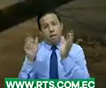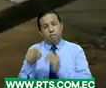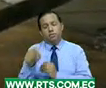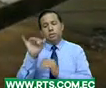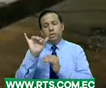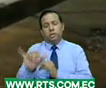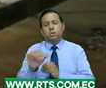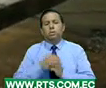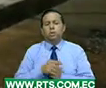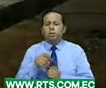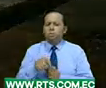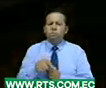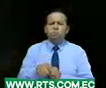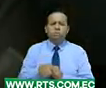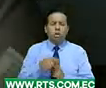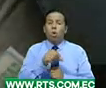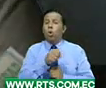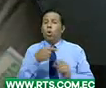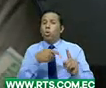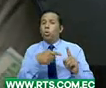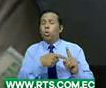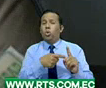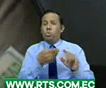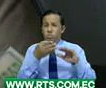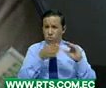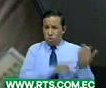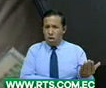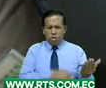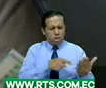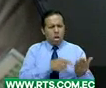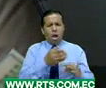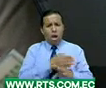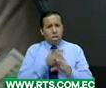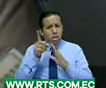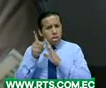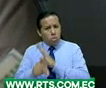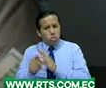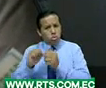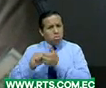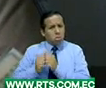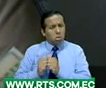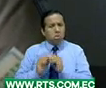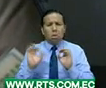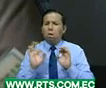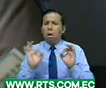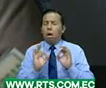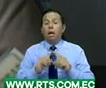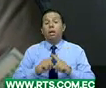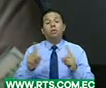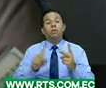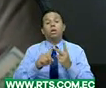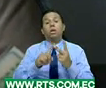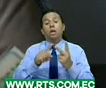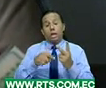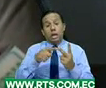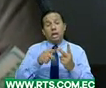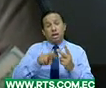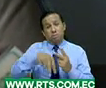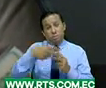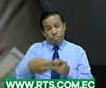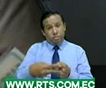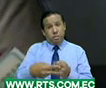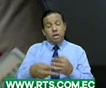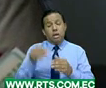no presenta registros penales anteriores mientras que la persona que se encuentra herida que ya fue intervenida y que se